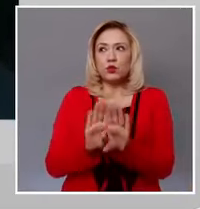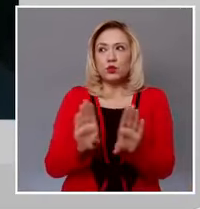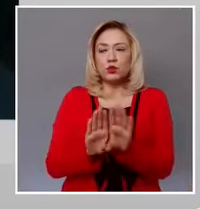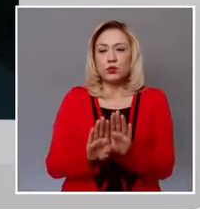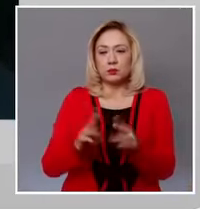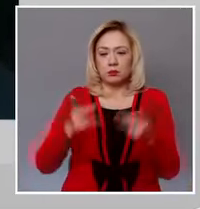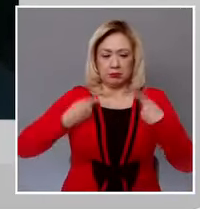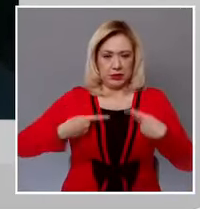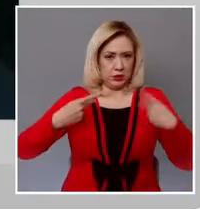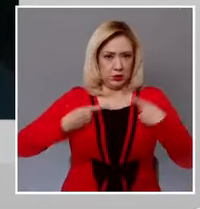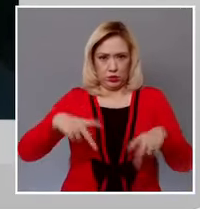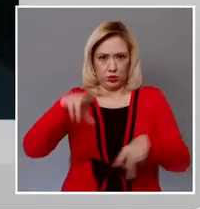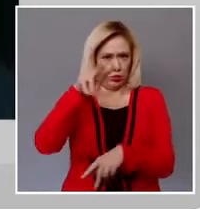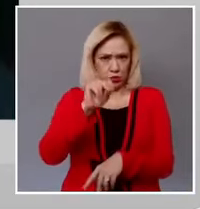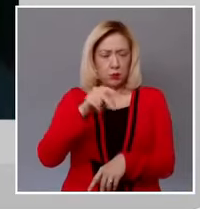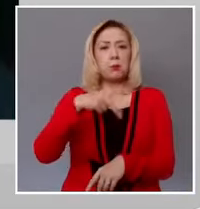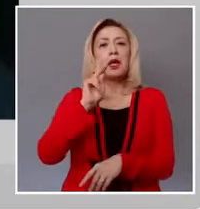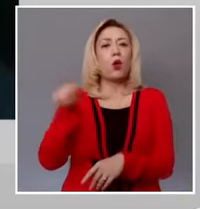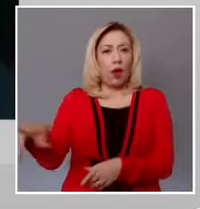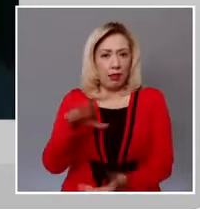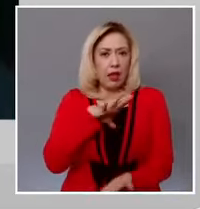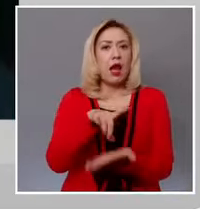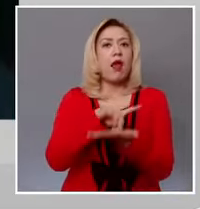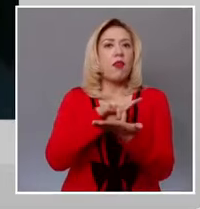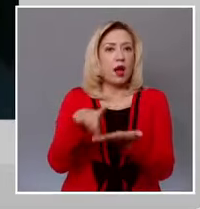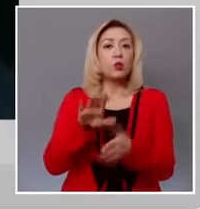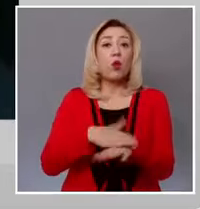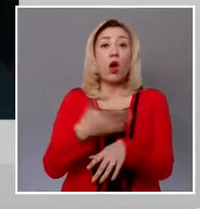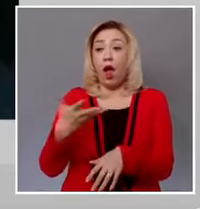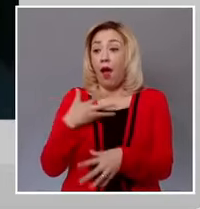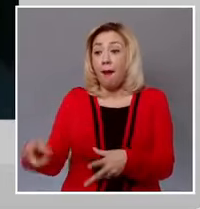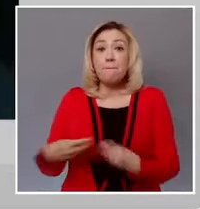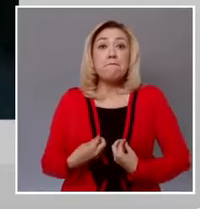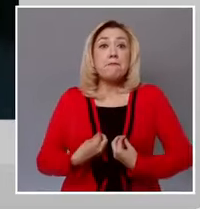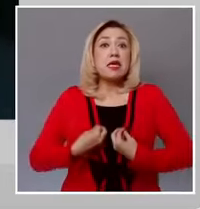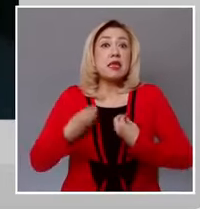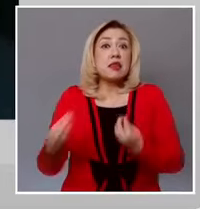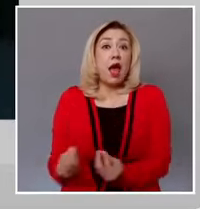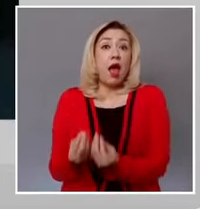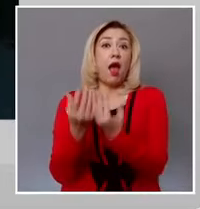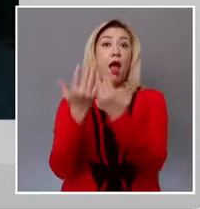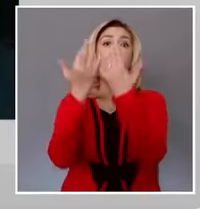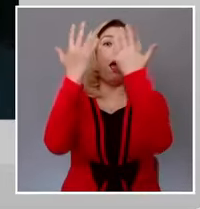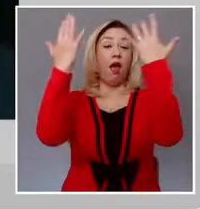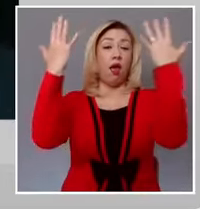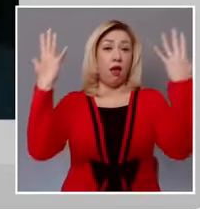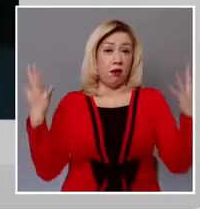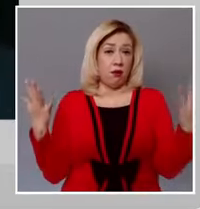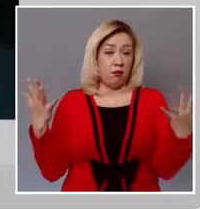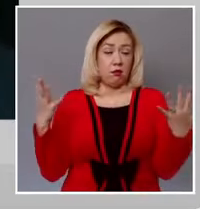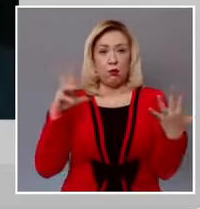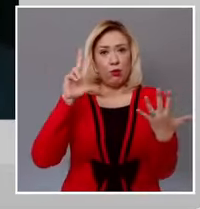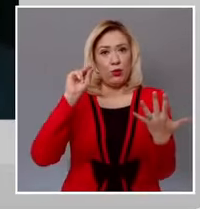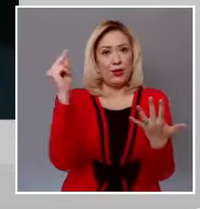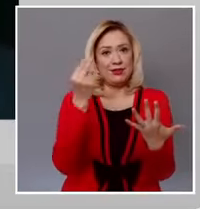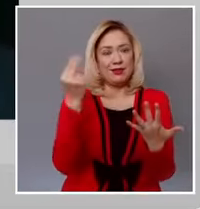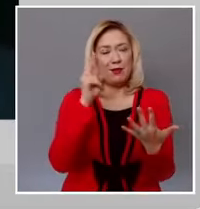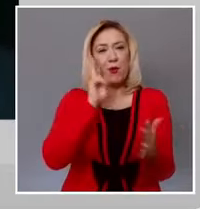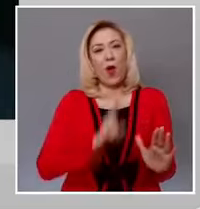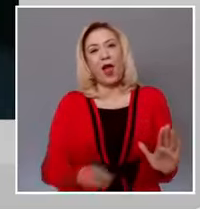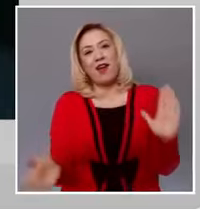con derechos, de tal manera que no necesita haber una afectación a una persona, a un ser humano, para venir